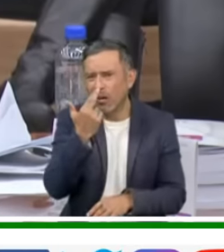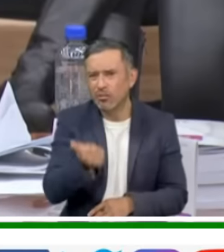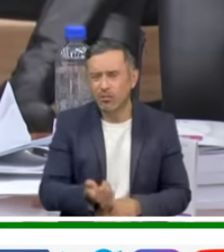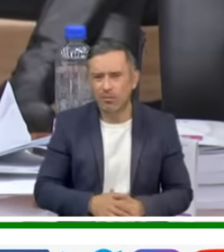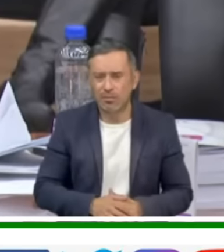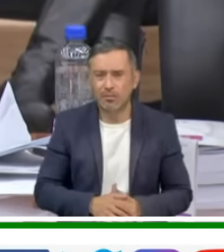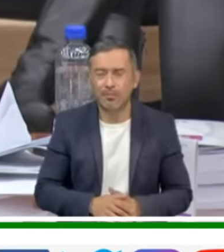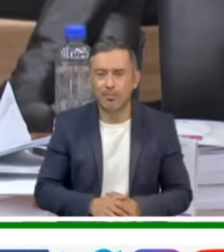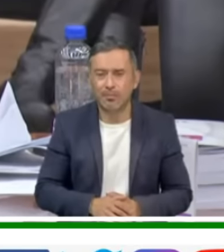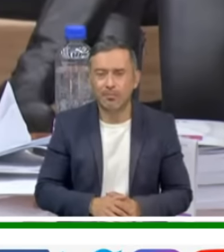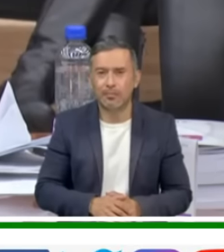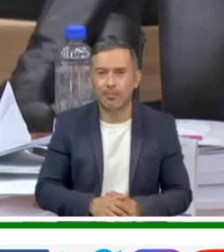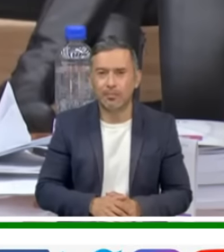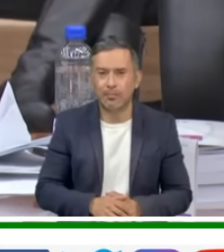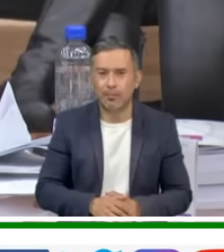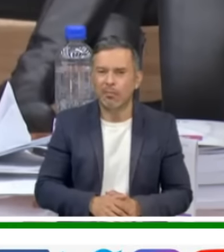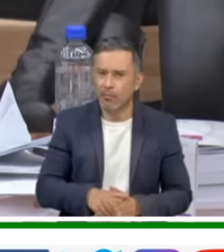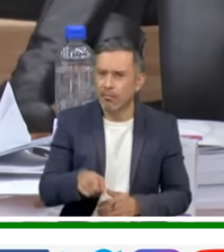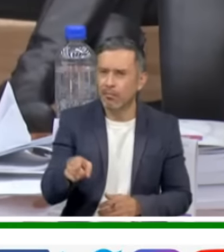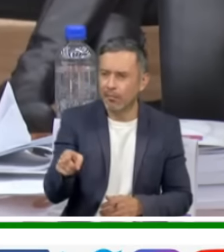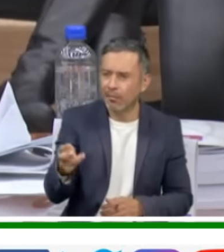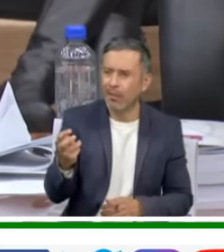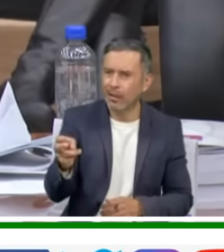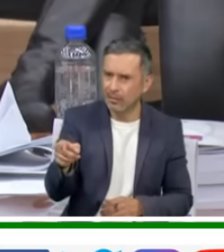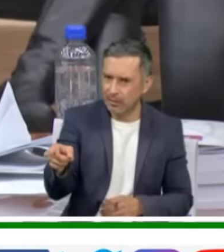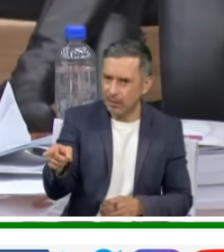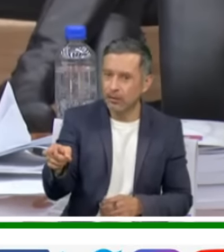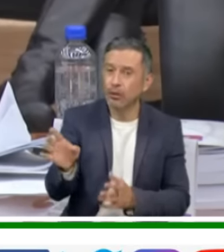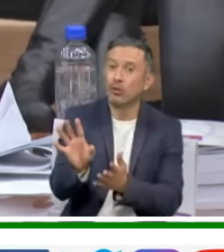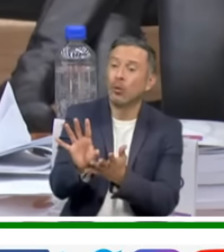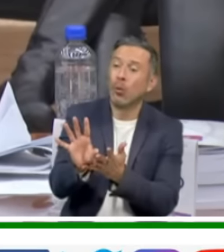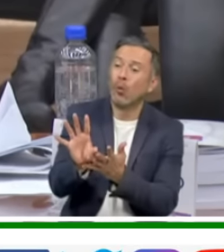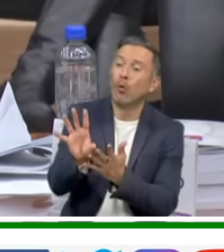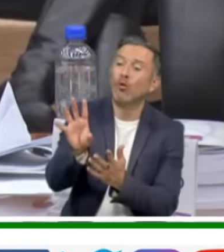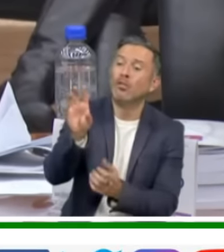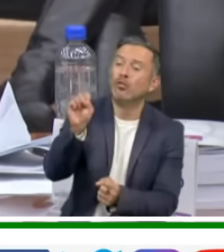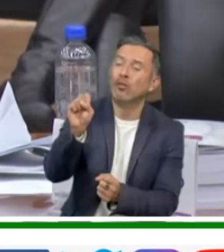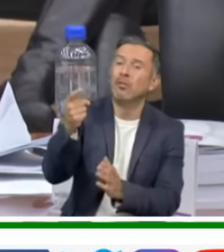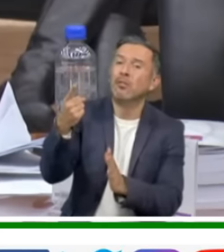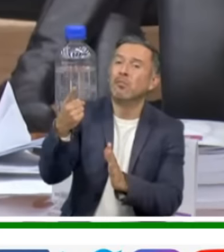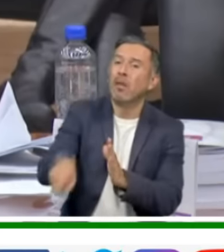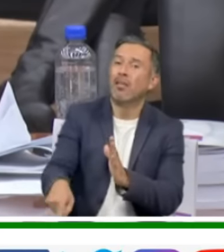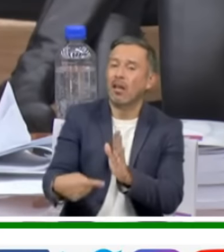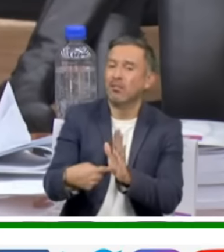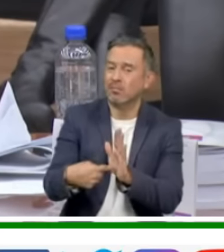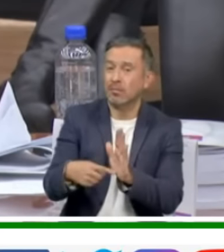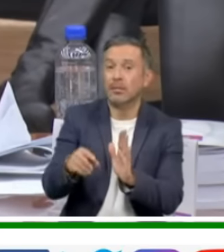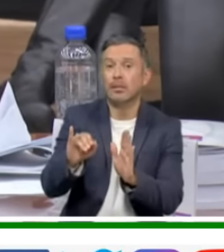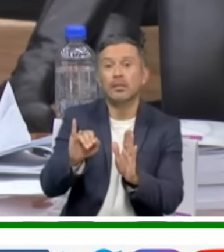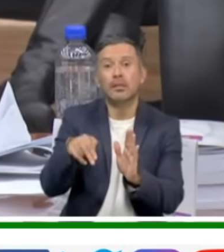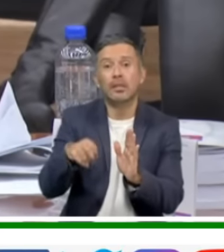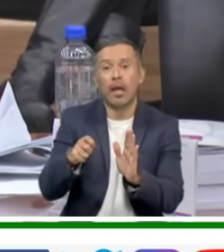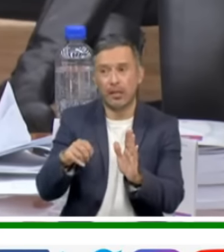cimenta en ese cimienta en ese principio constitucional Al que está obligado este órgano